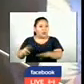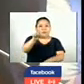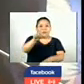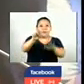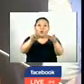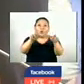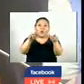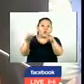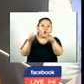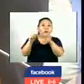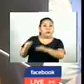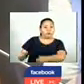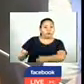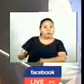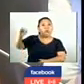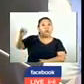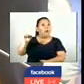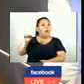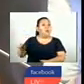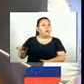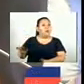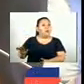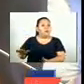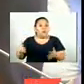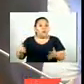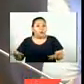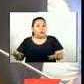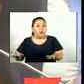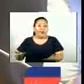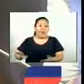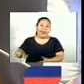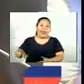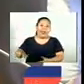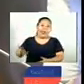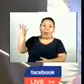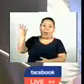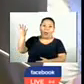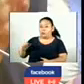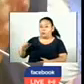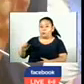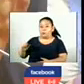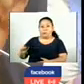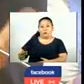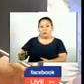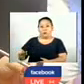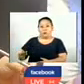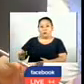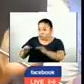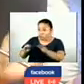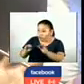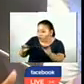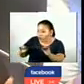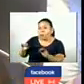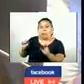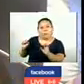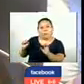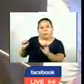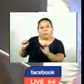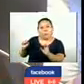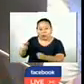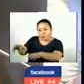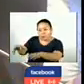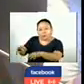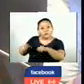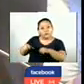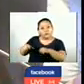años estando dentro del sistema, porque no entraron desde aquella priorización o criterios o